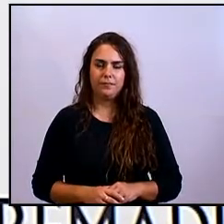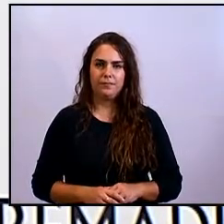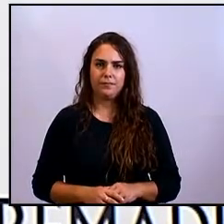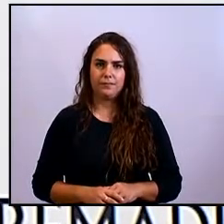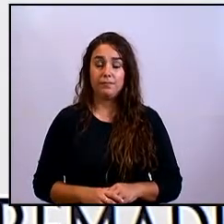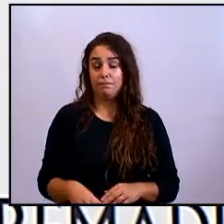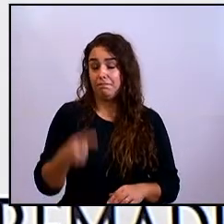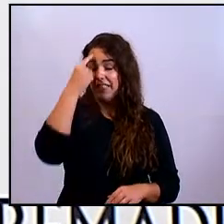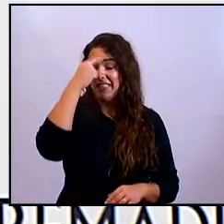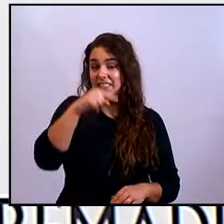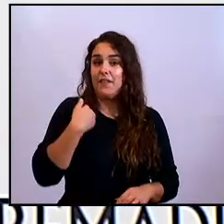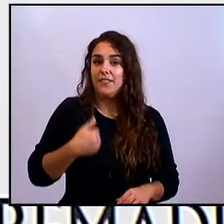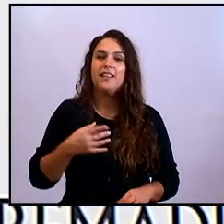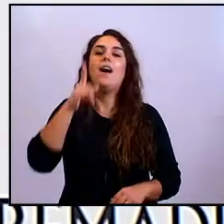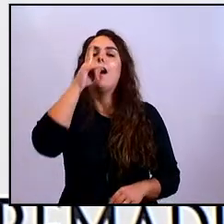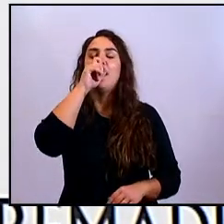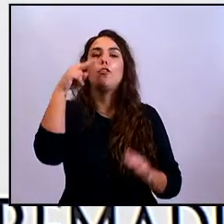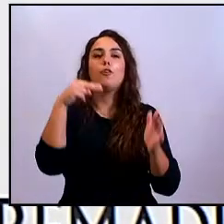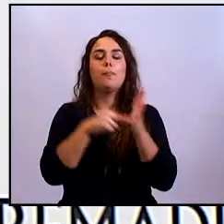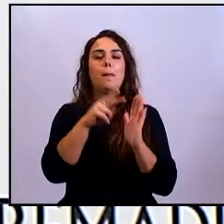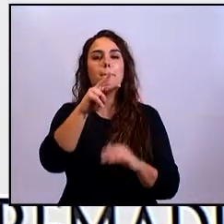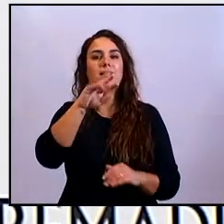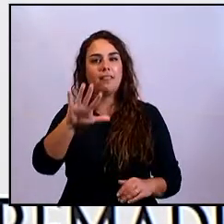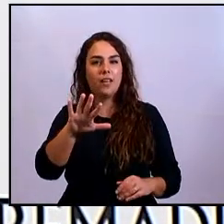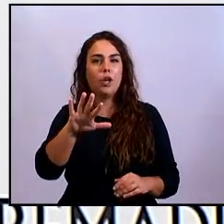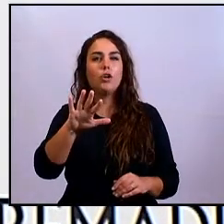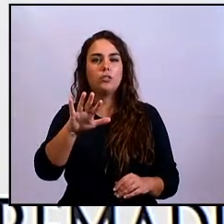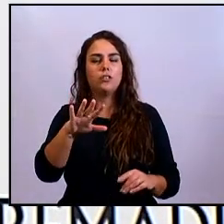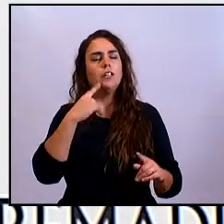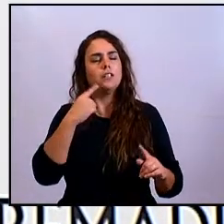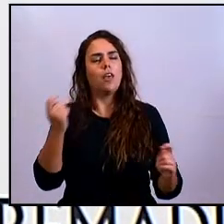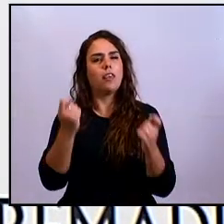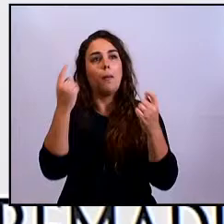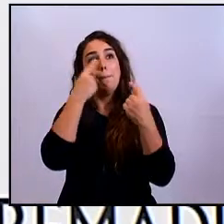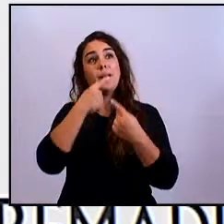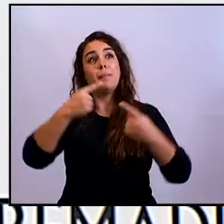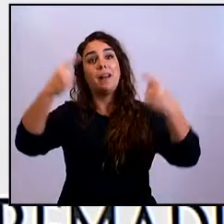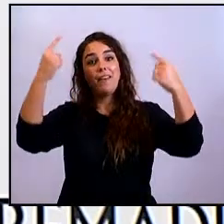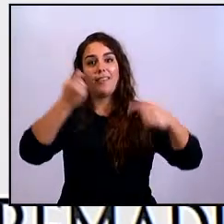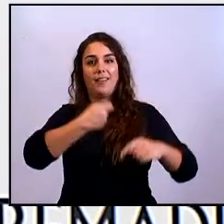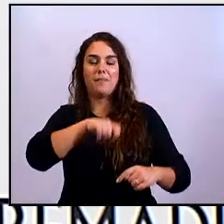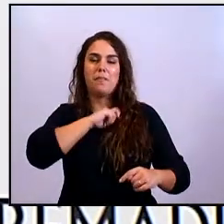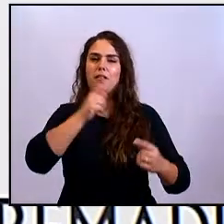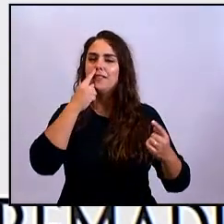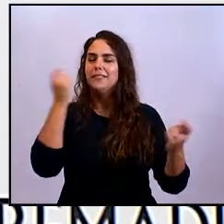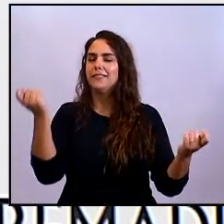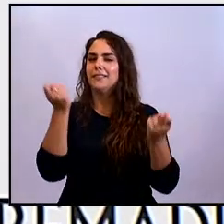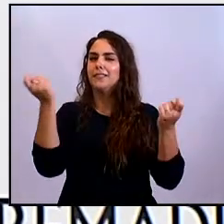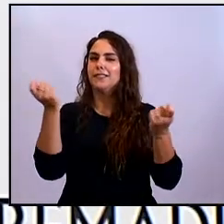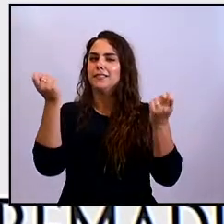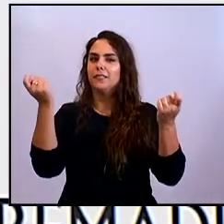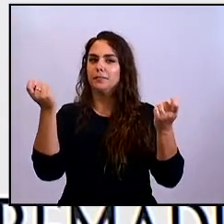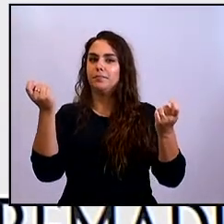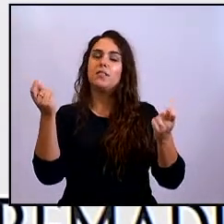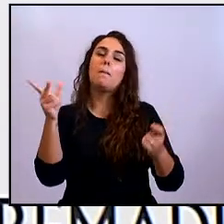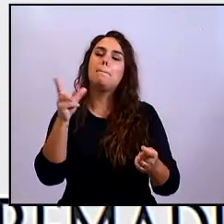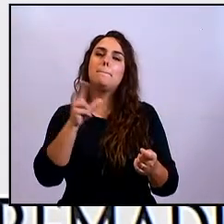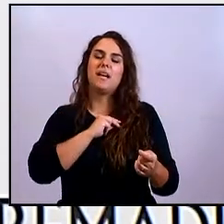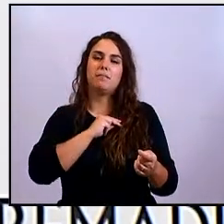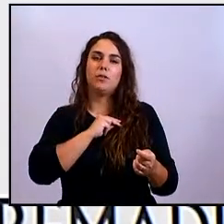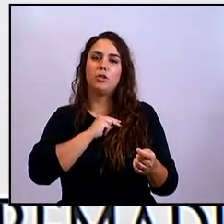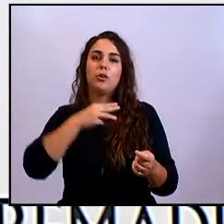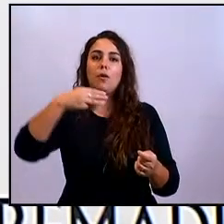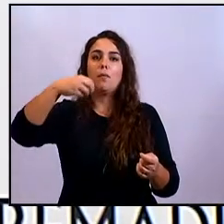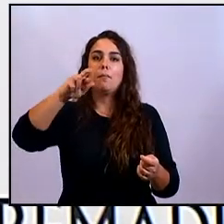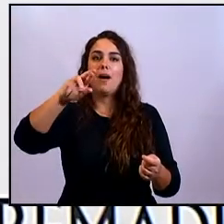Como saben, en el año 2025 se va a celebrar por primera vez en España la Bienal del Premio Literario Mario